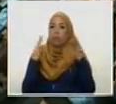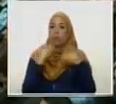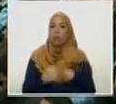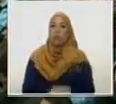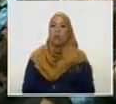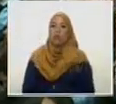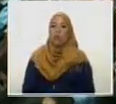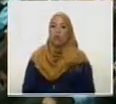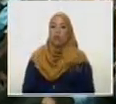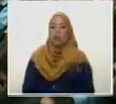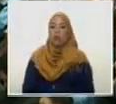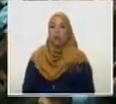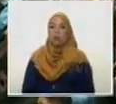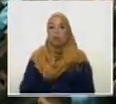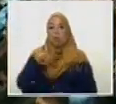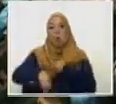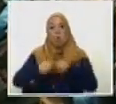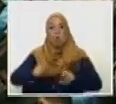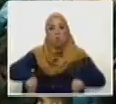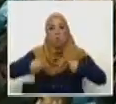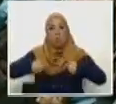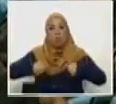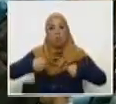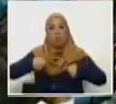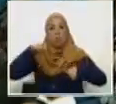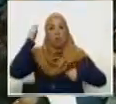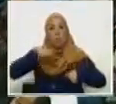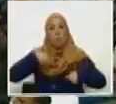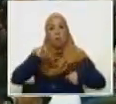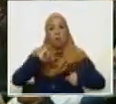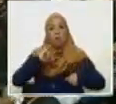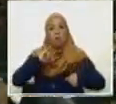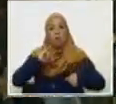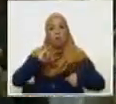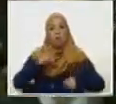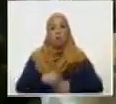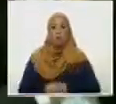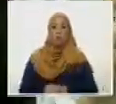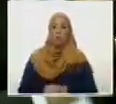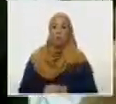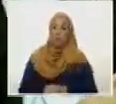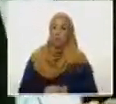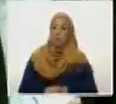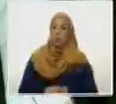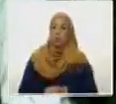Que se ponga los pantalones, como se dice en criollo, compatriotas.